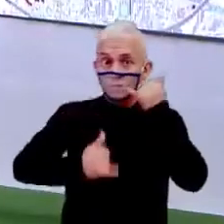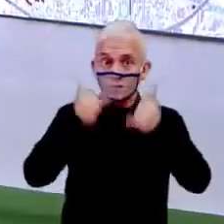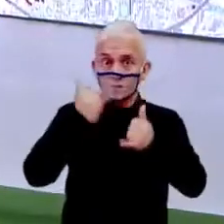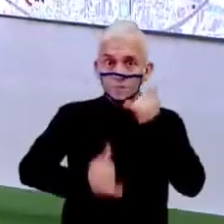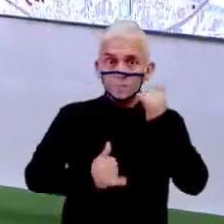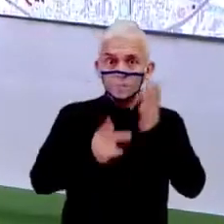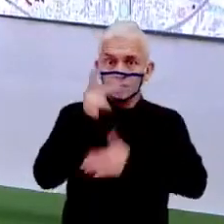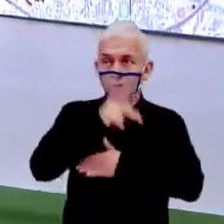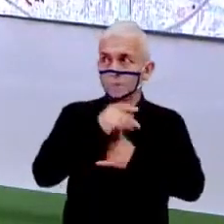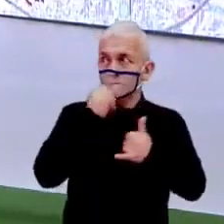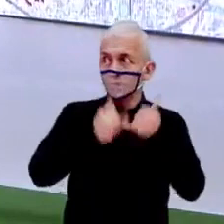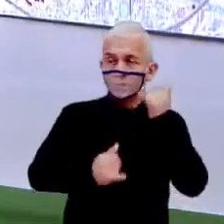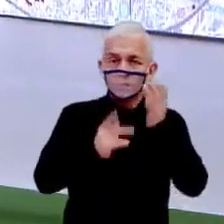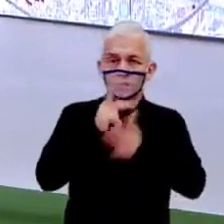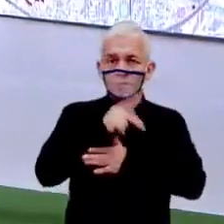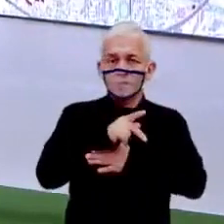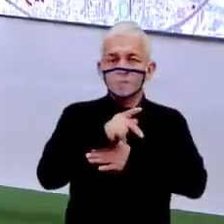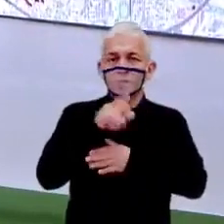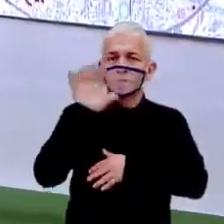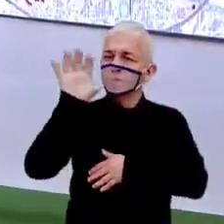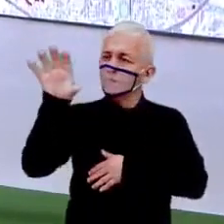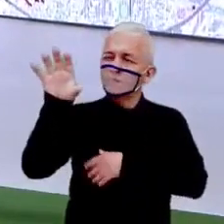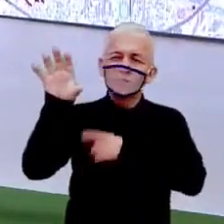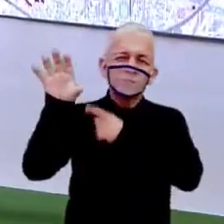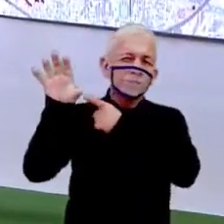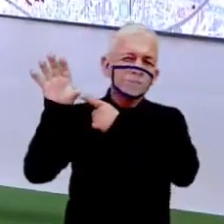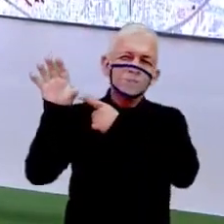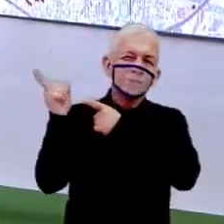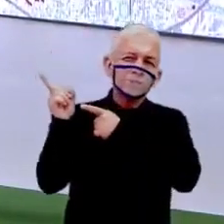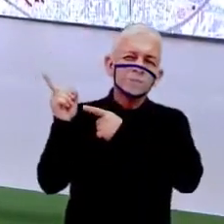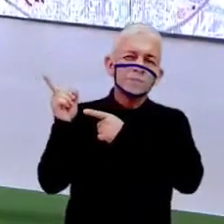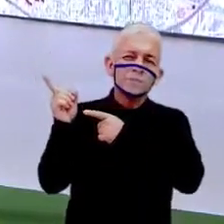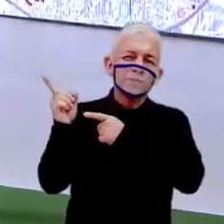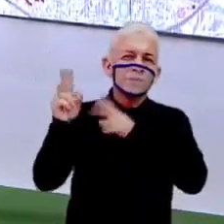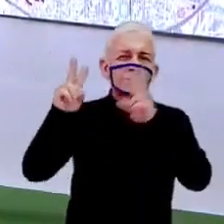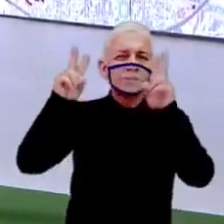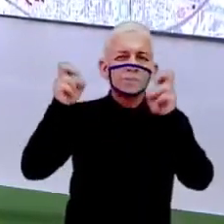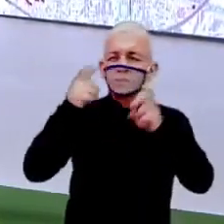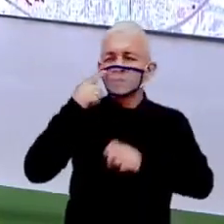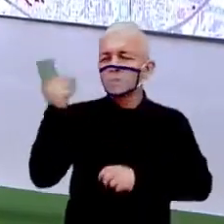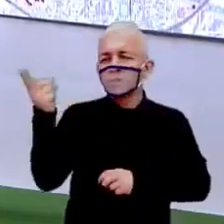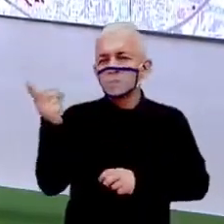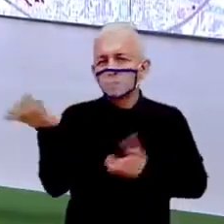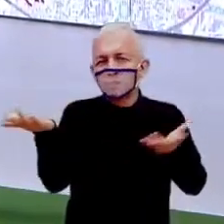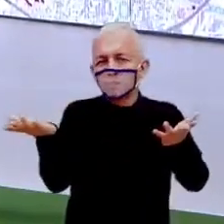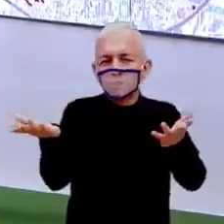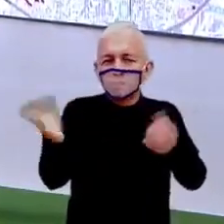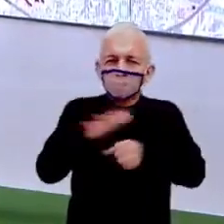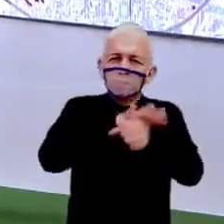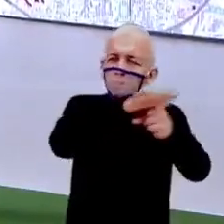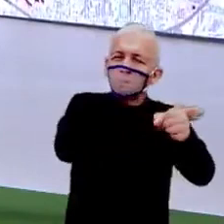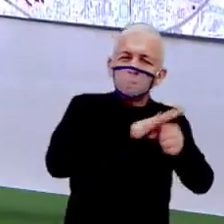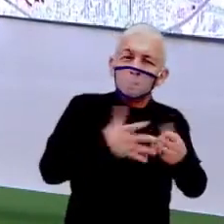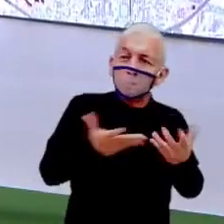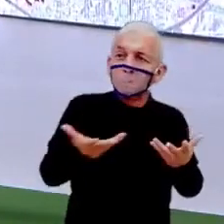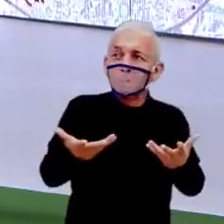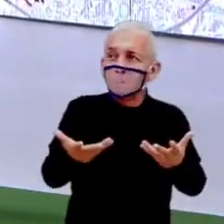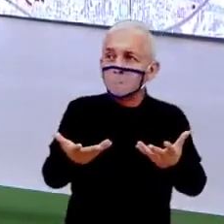este proyecto o este segmento diciéndoles que hay un tema que a veces no vemos. Muchos de estos barrios que